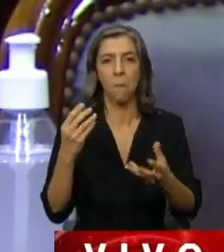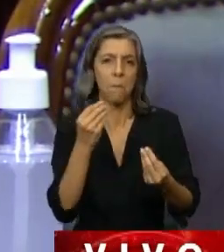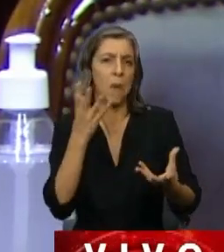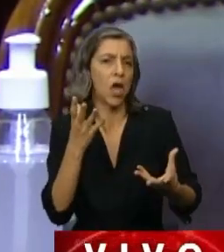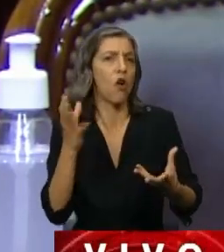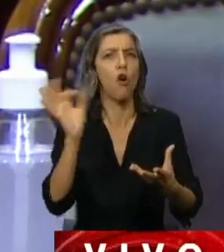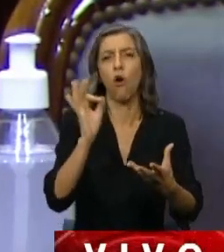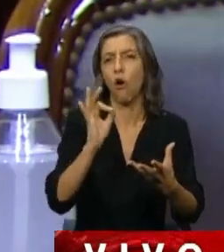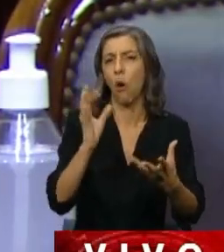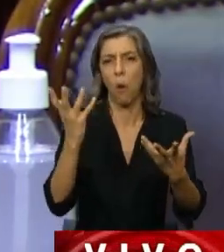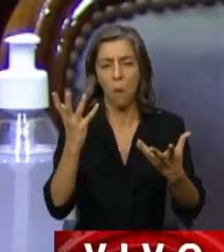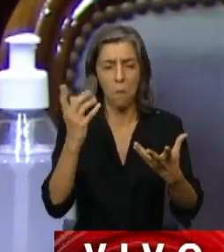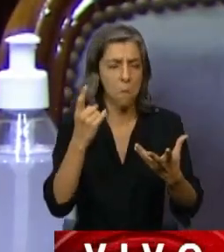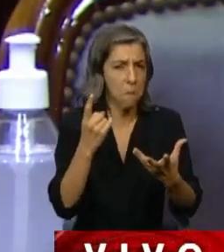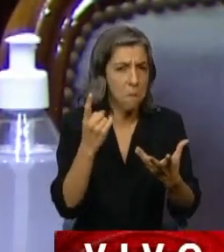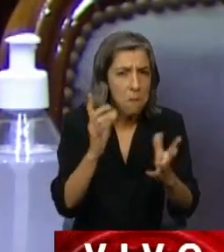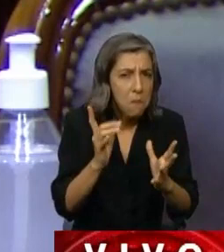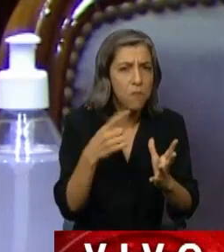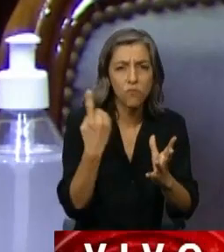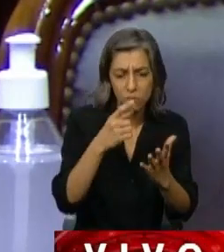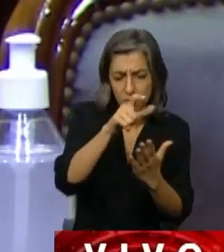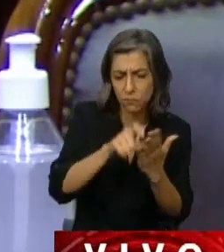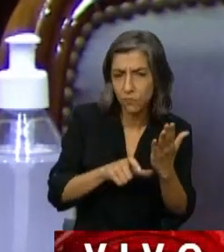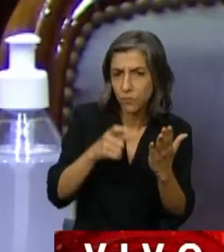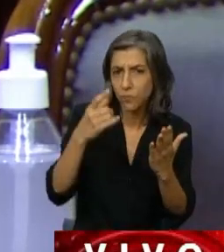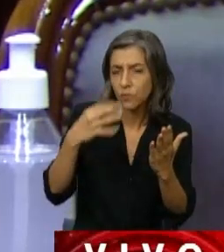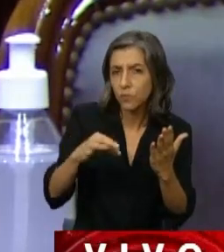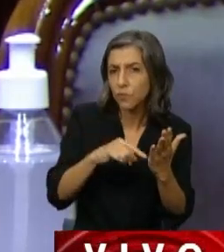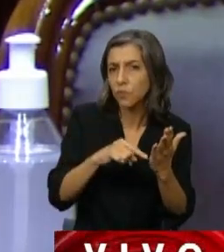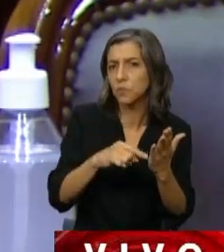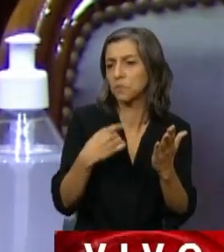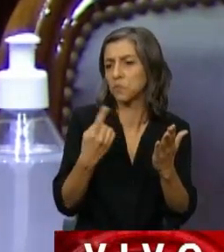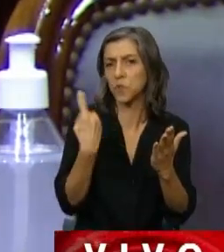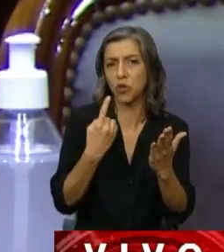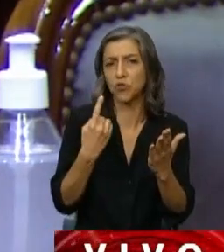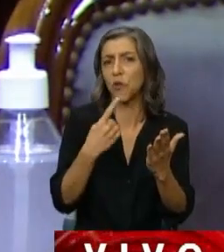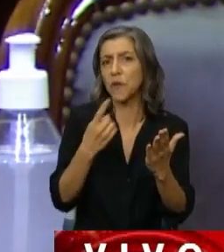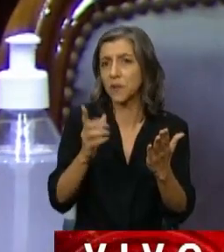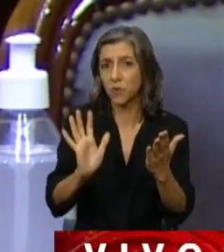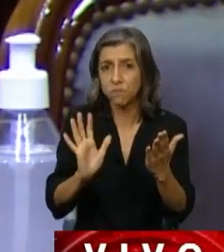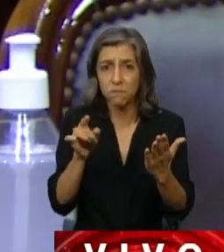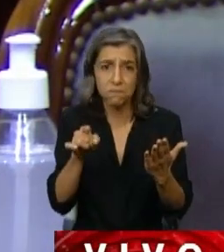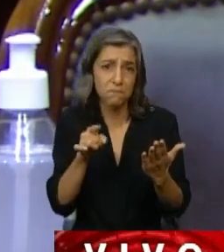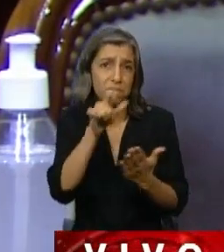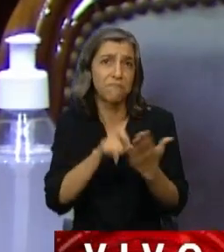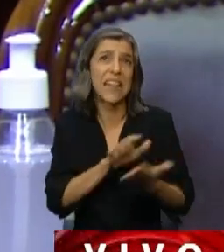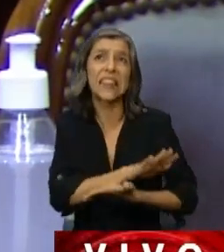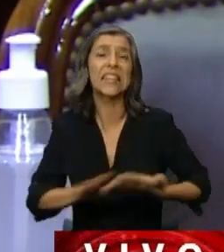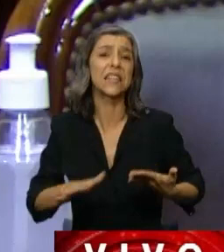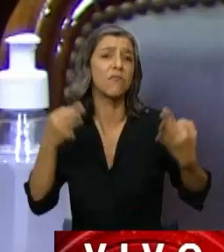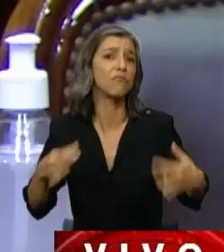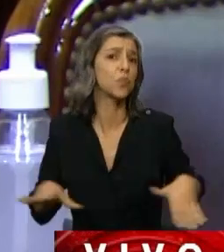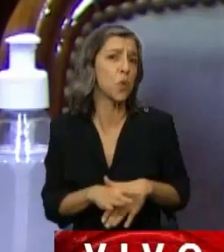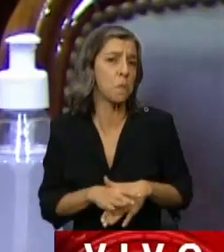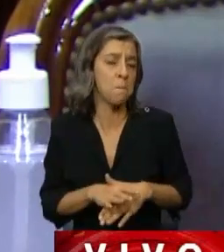sea una herramienta necesaria a la transparencia del sistema electoral y que su